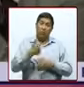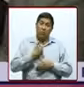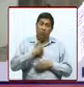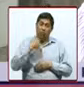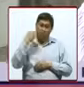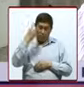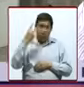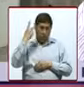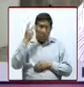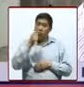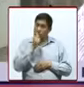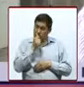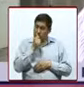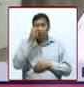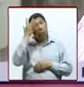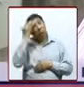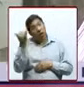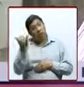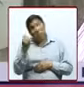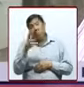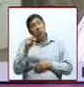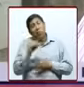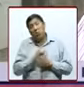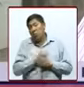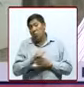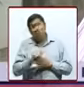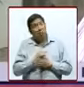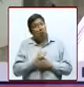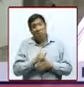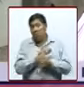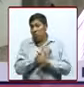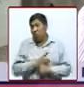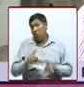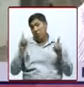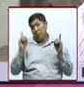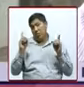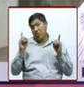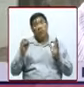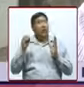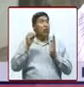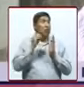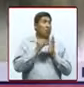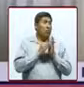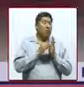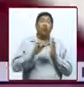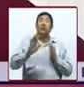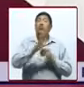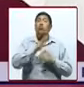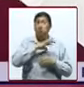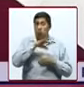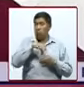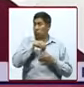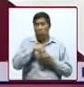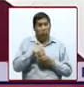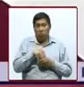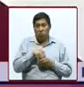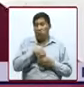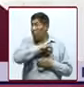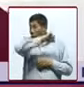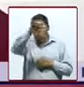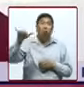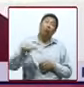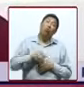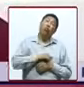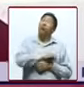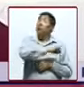qué? Porque son partidos que no practican democracia interna y esto incorpora absolutamente a todos.